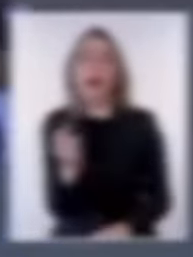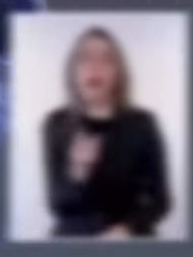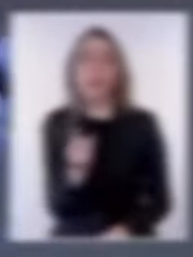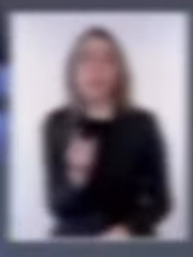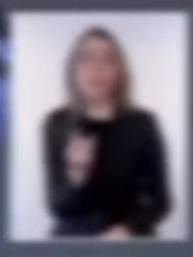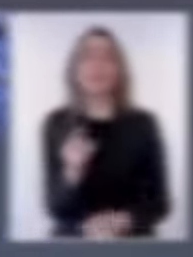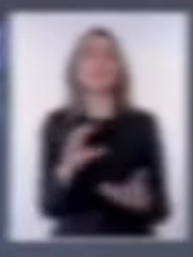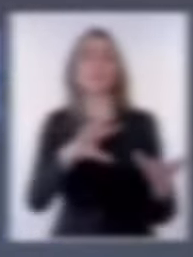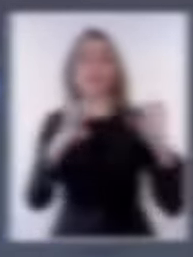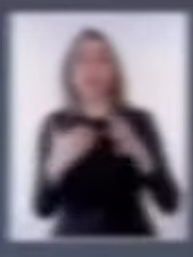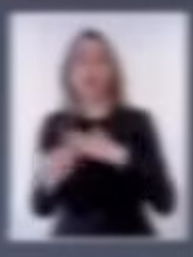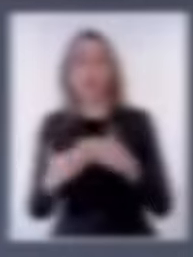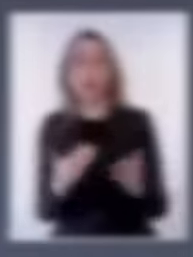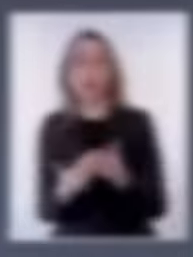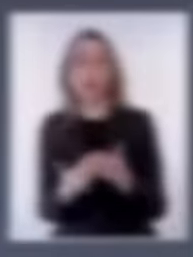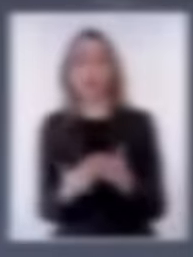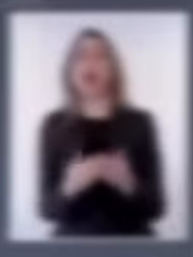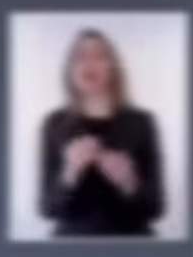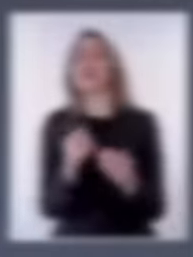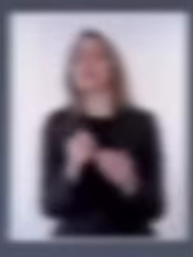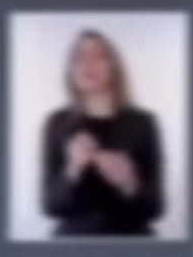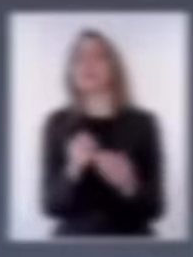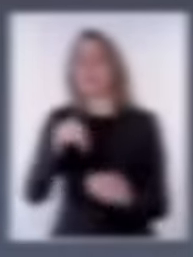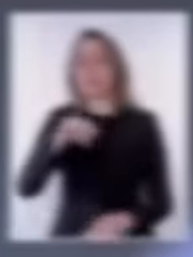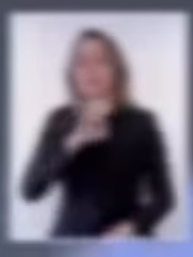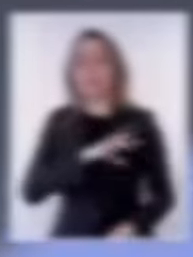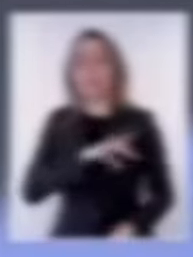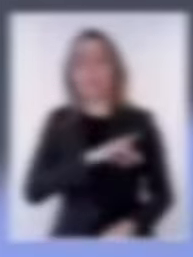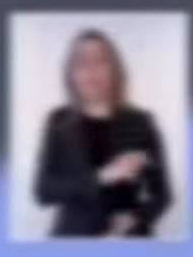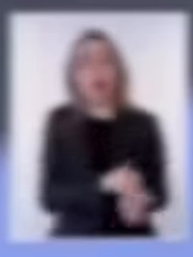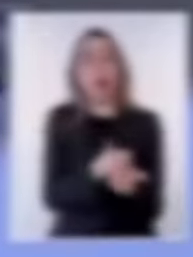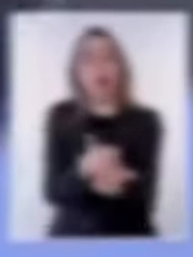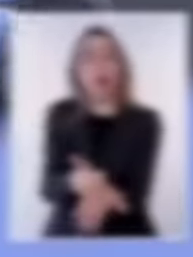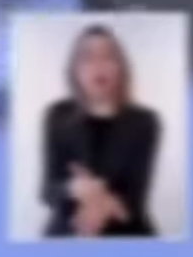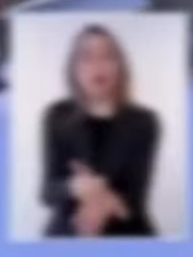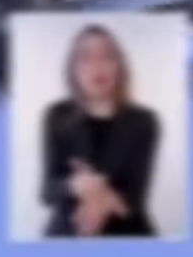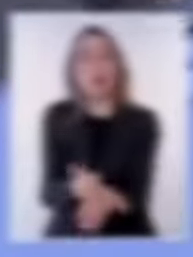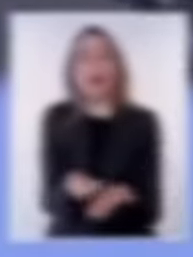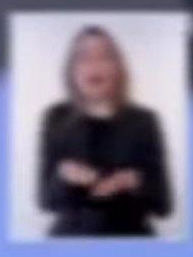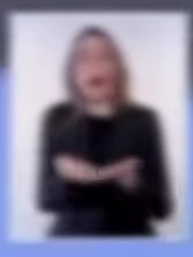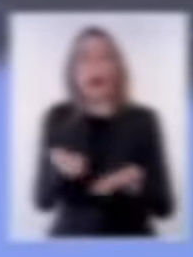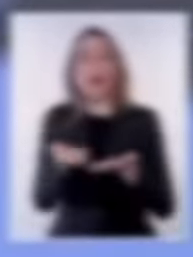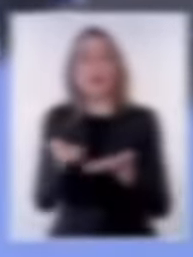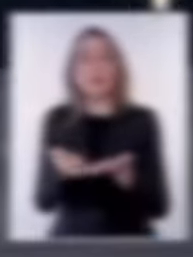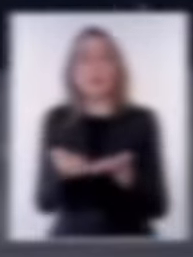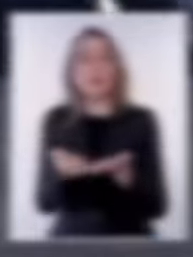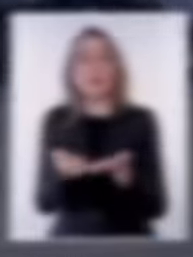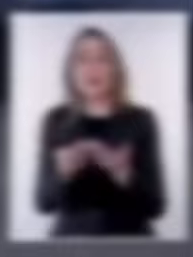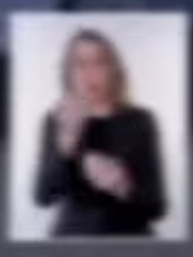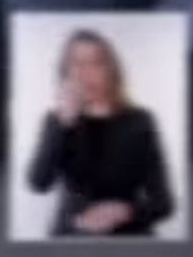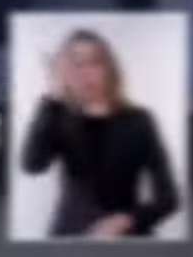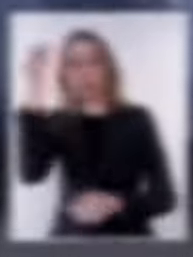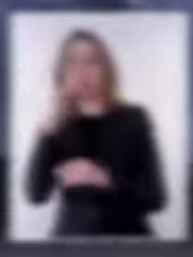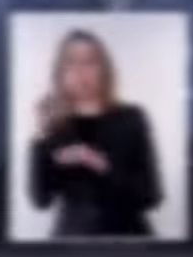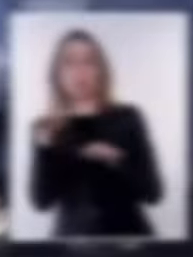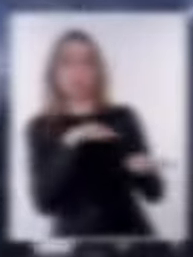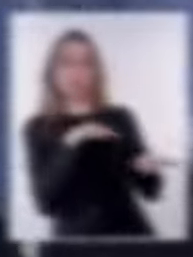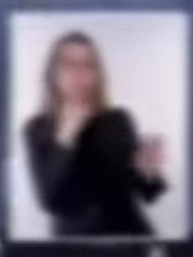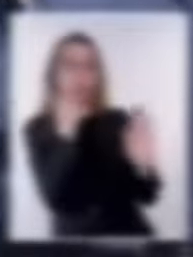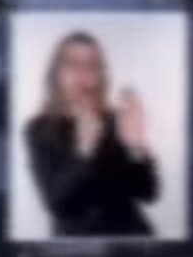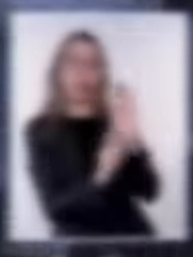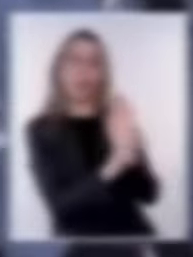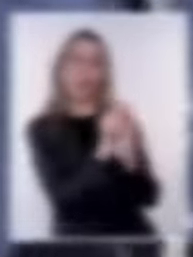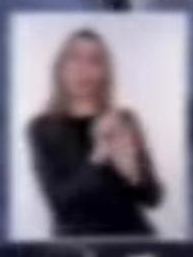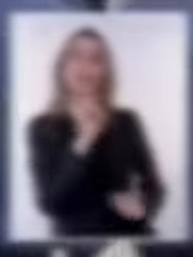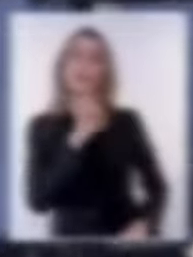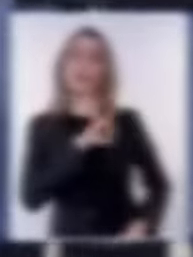y catástrofes naturales ocurridas en nuestro país, contribuyendo de esta forma al prestigio y